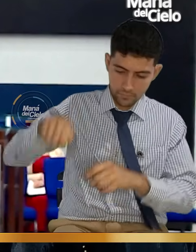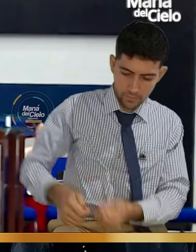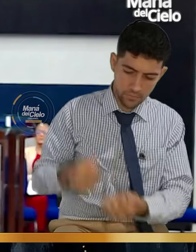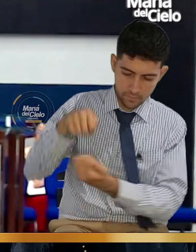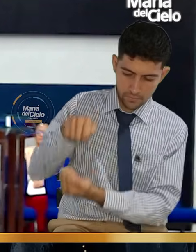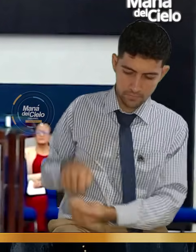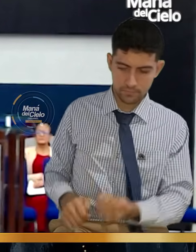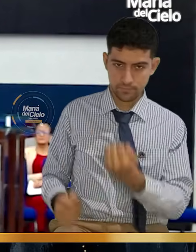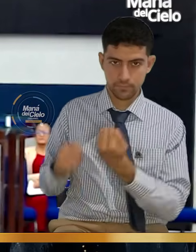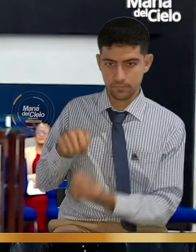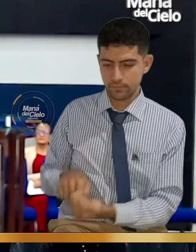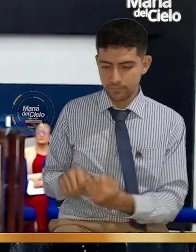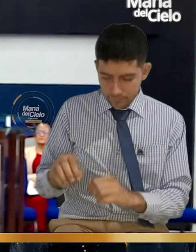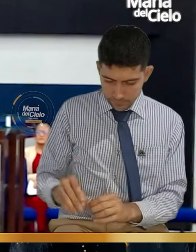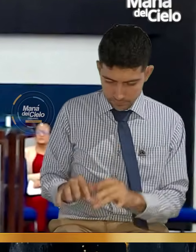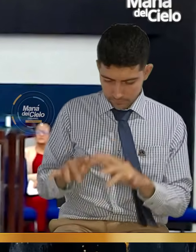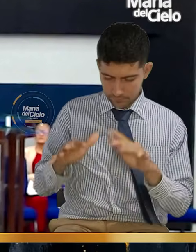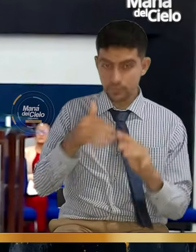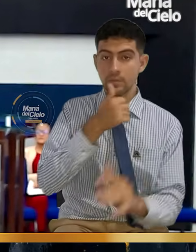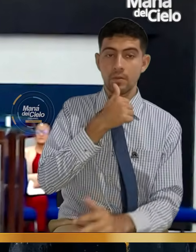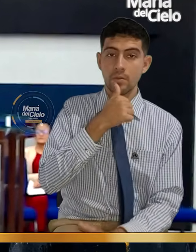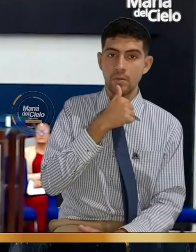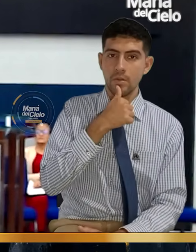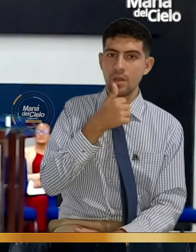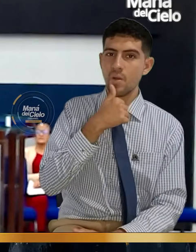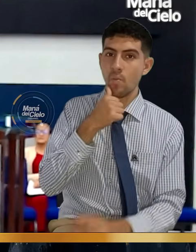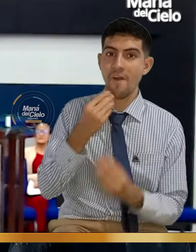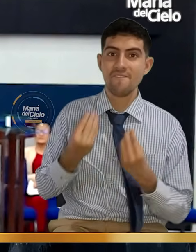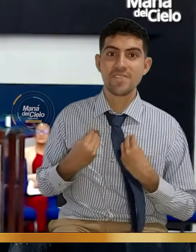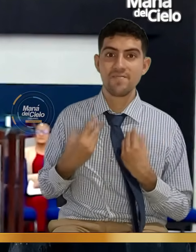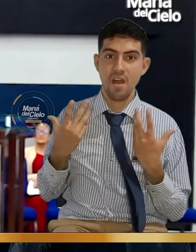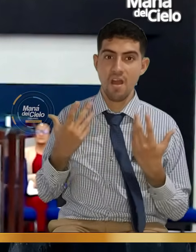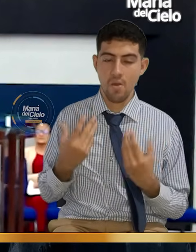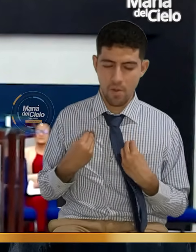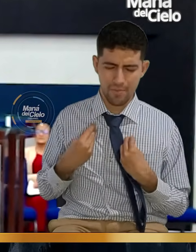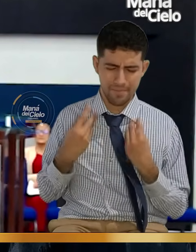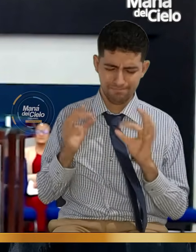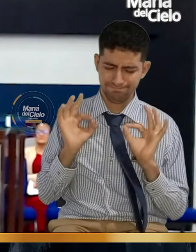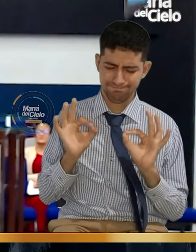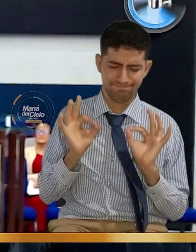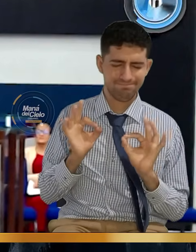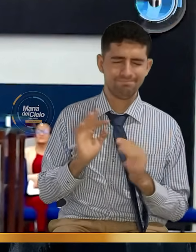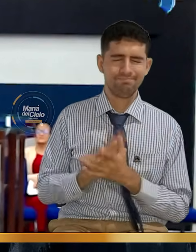Entonces Abraham, lo sacaban de Villamarina, un ejemplo de ese sector.